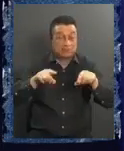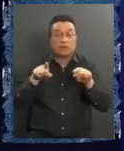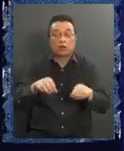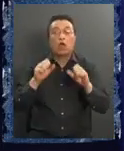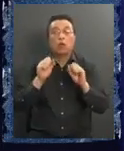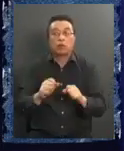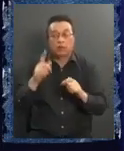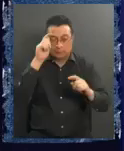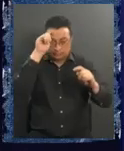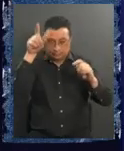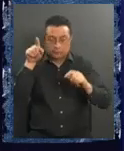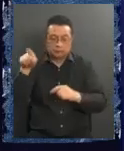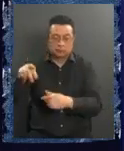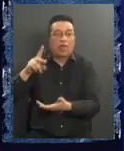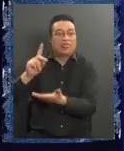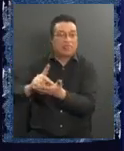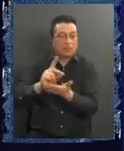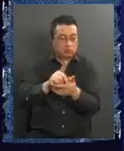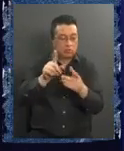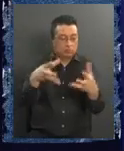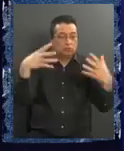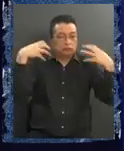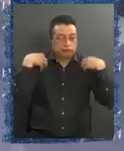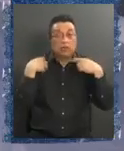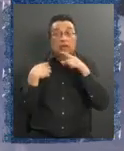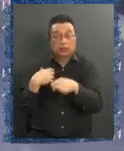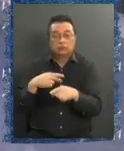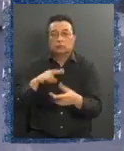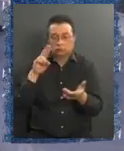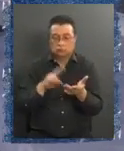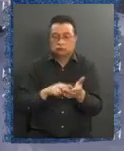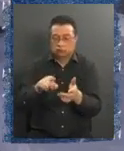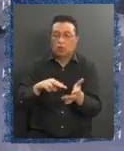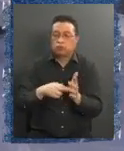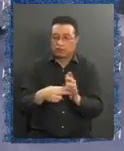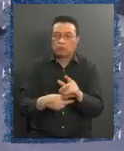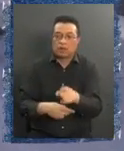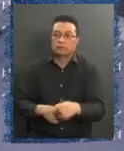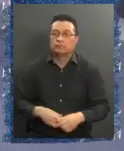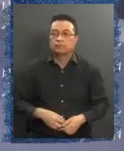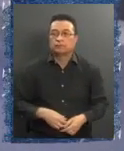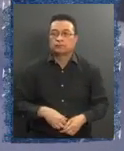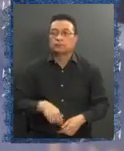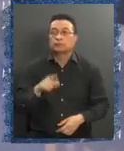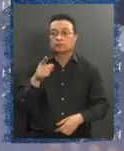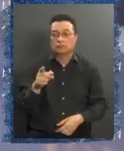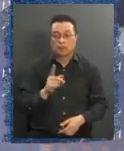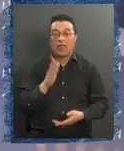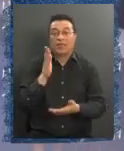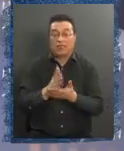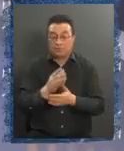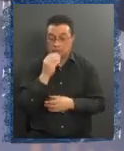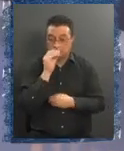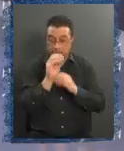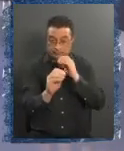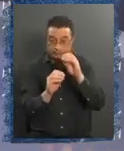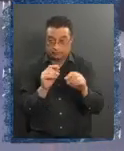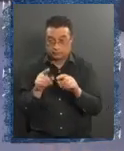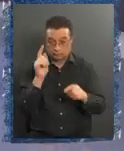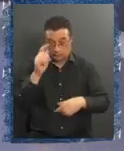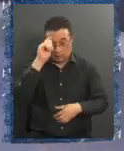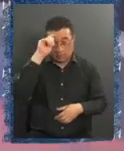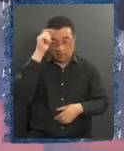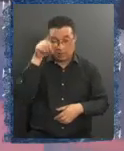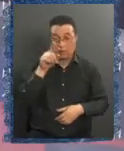iniciativa exclusiva de la Cámara de Diputados y Diputadas, bueno. Y eso creo yo que es efectivamente un problema. Sí, hay que recordar que esta idea de que solo